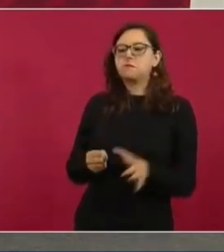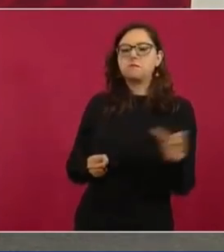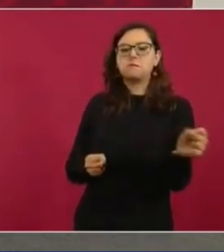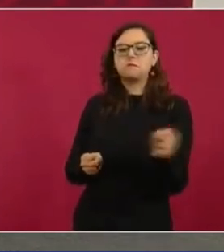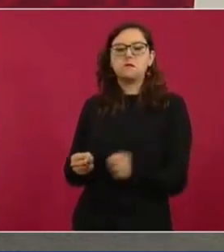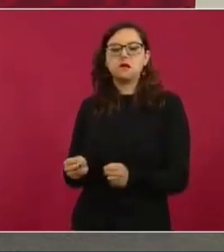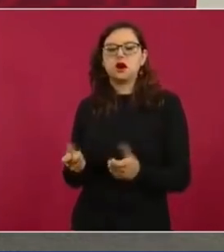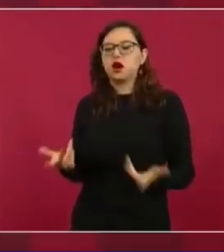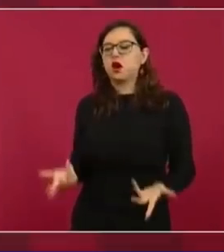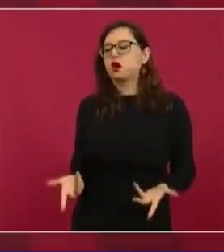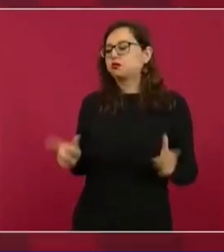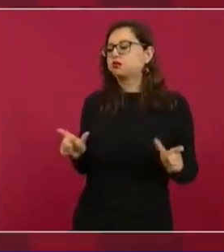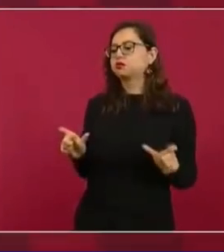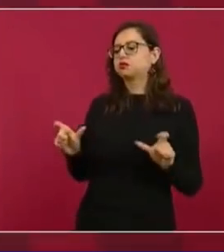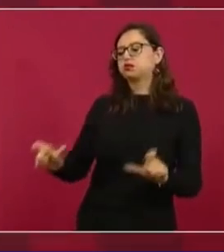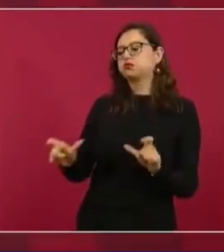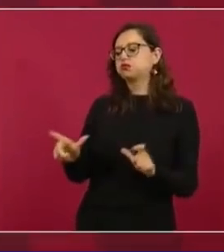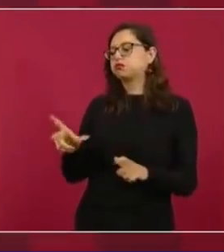los bloqueos.